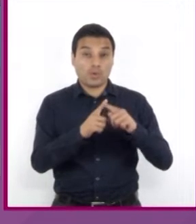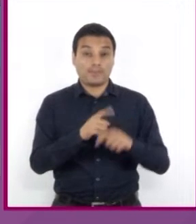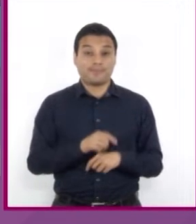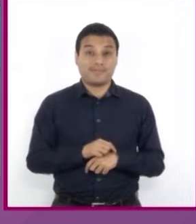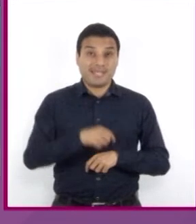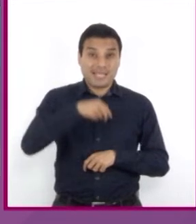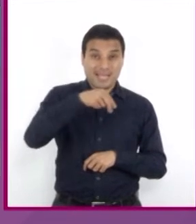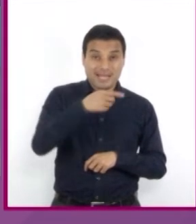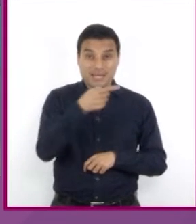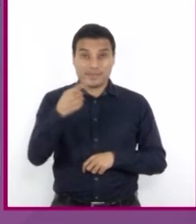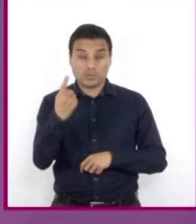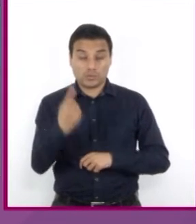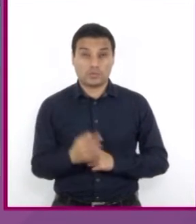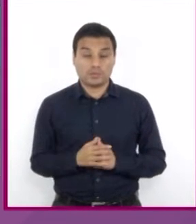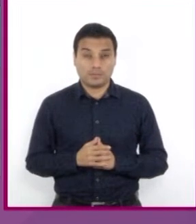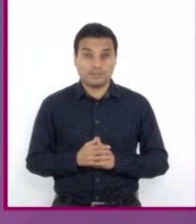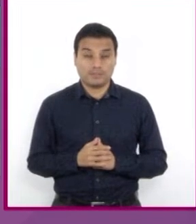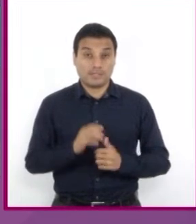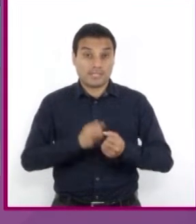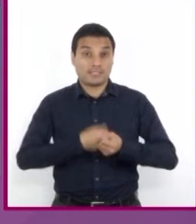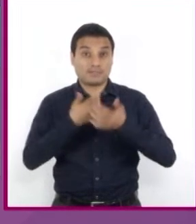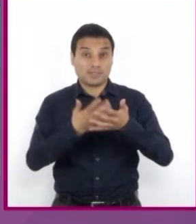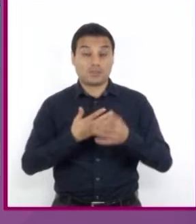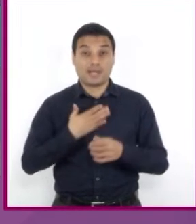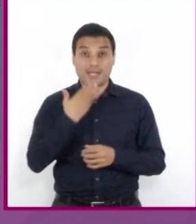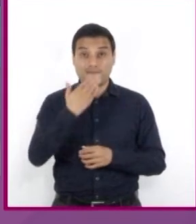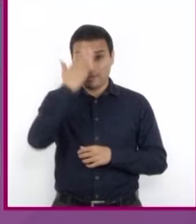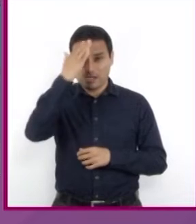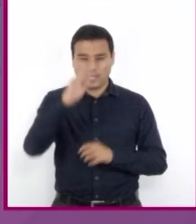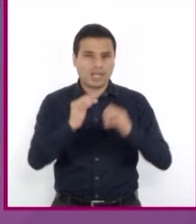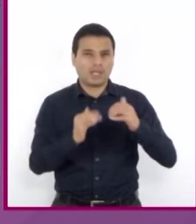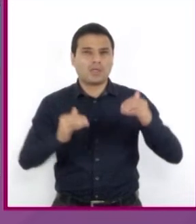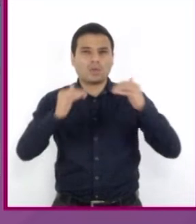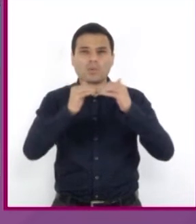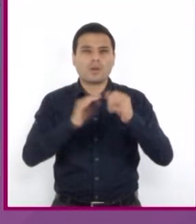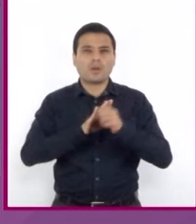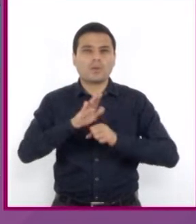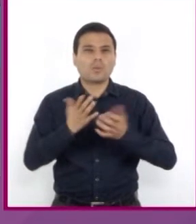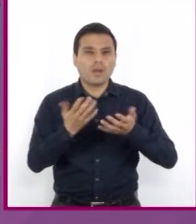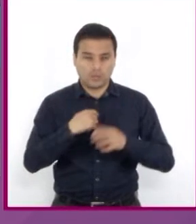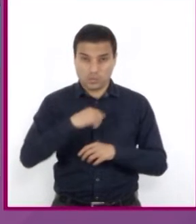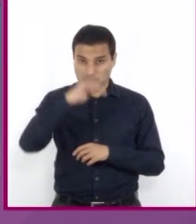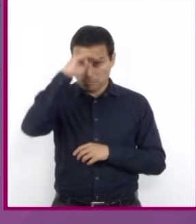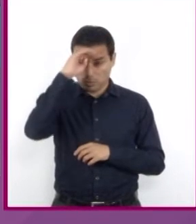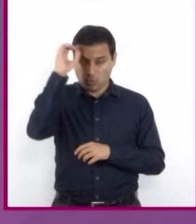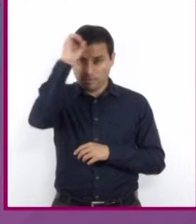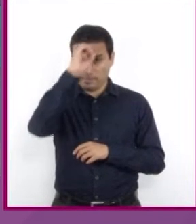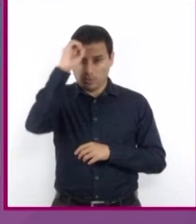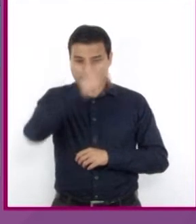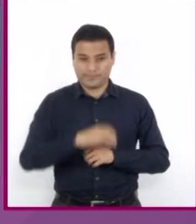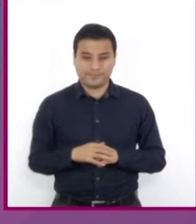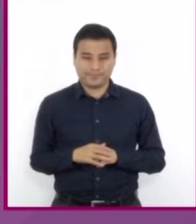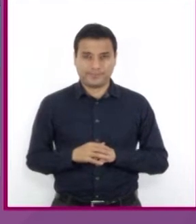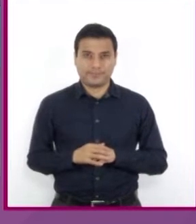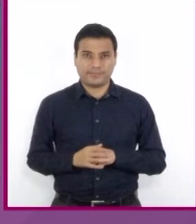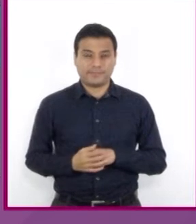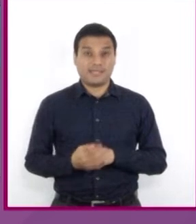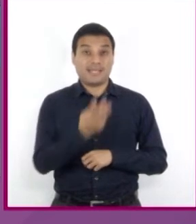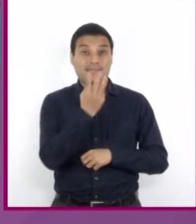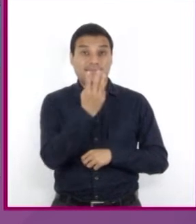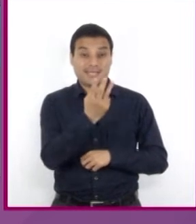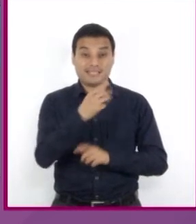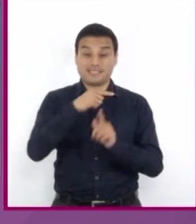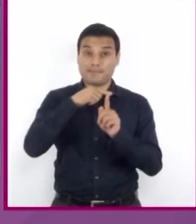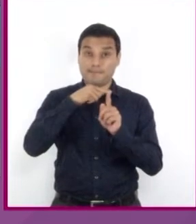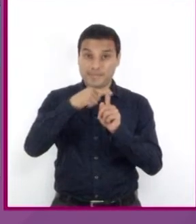1. La expresión algebraica equivalente que considero correcta es 3